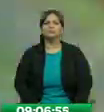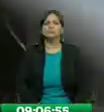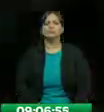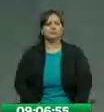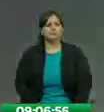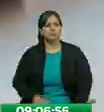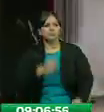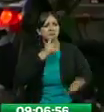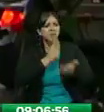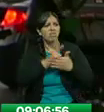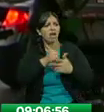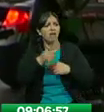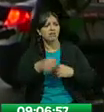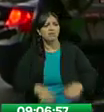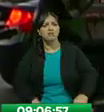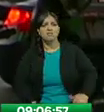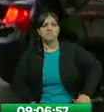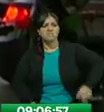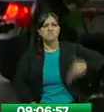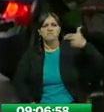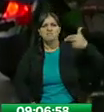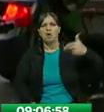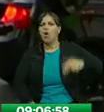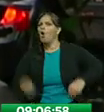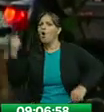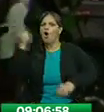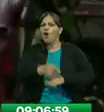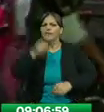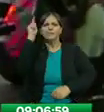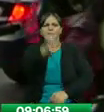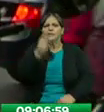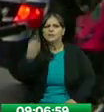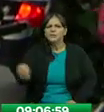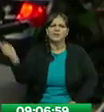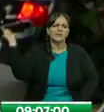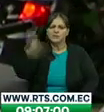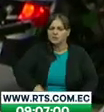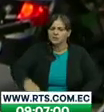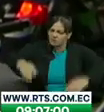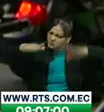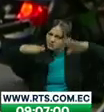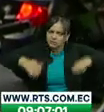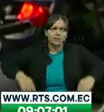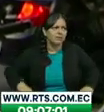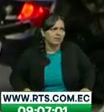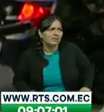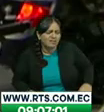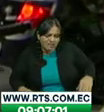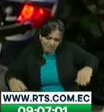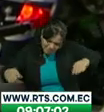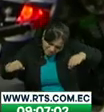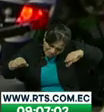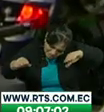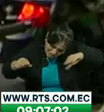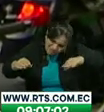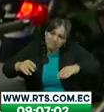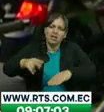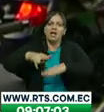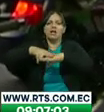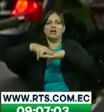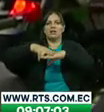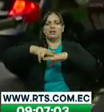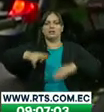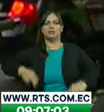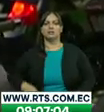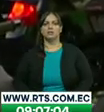de una que, al piso. Le rompieron la vitrina de los celulares y robaron los celulares que estaban ahí. Dicen que televisores también, señor. Claro, dos televisores que